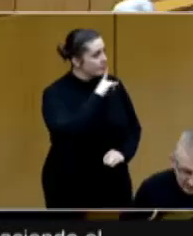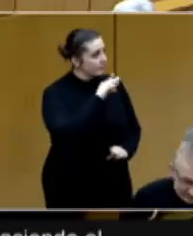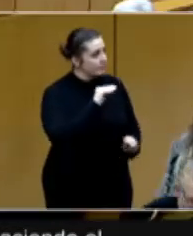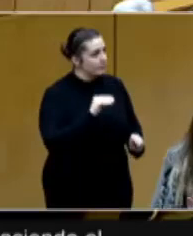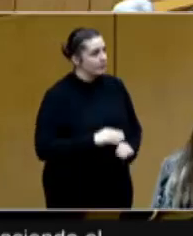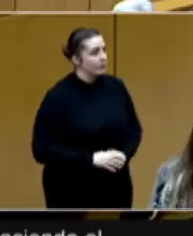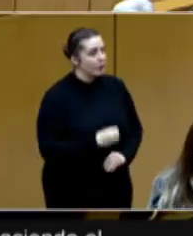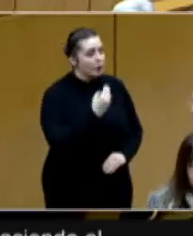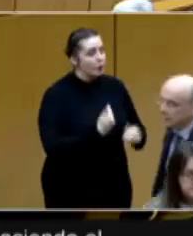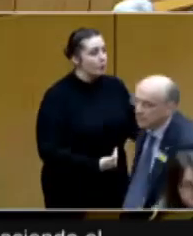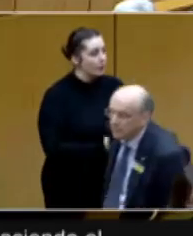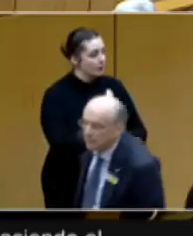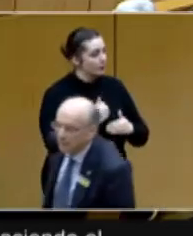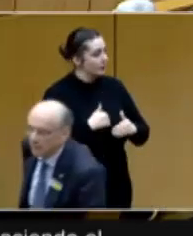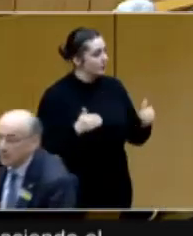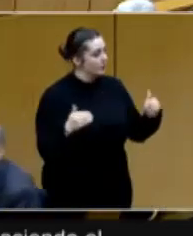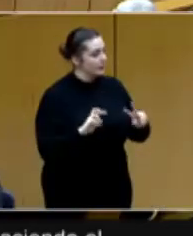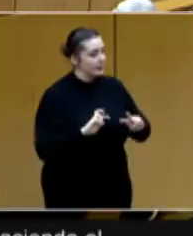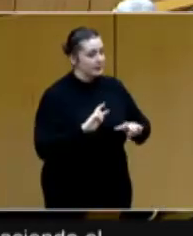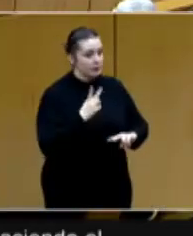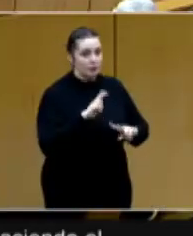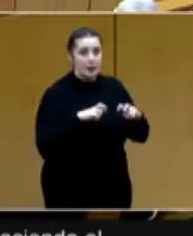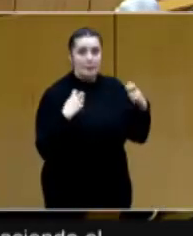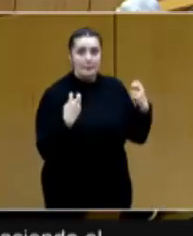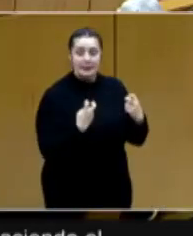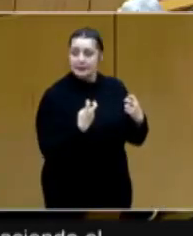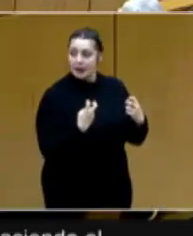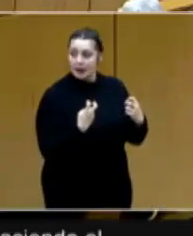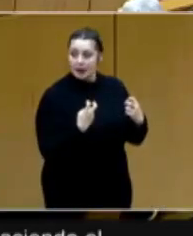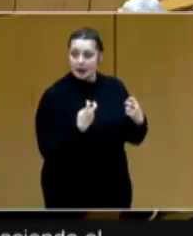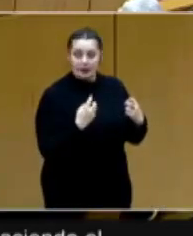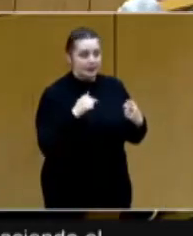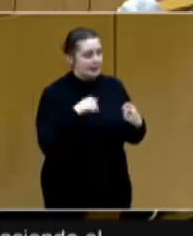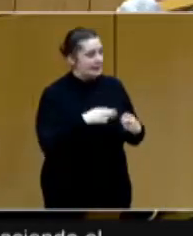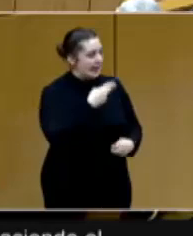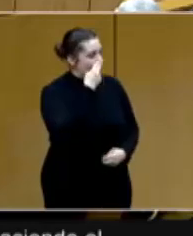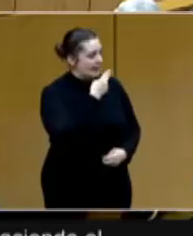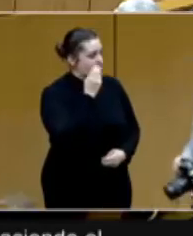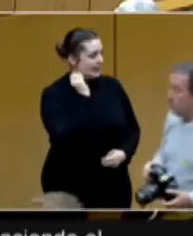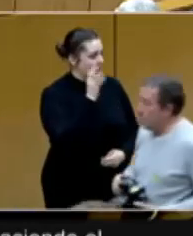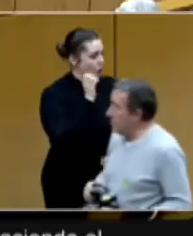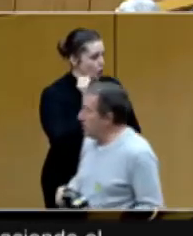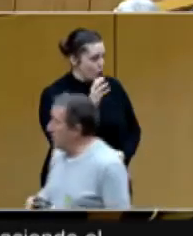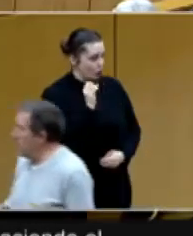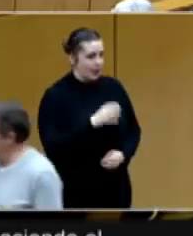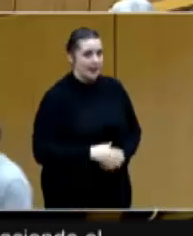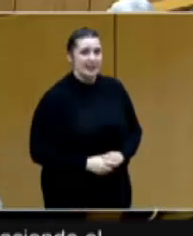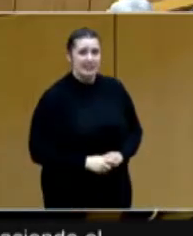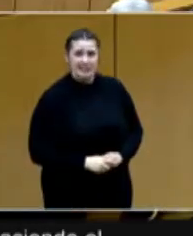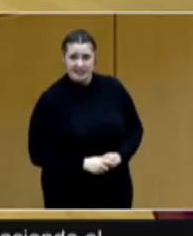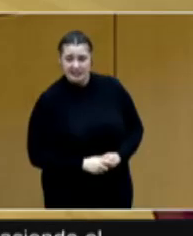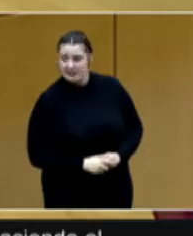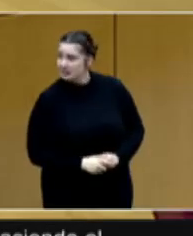damos comienzo a la segunda mesa de estas interesantes jornadas y aprovecho para felicitar